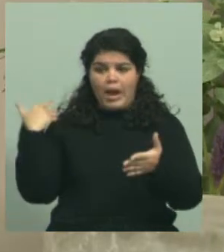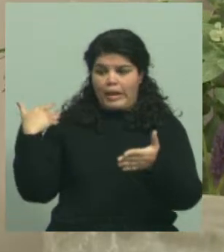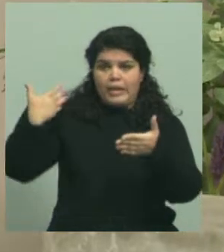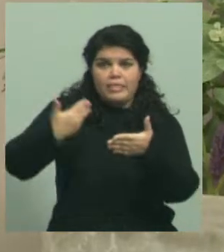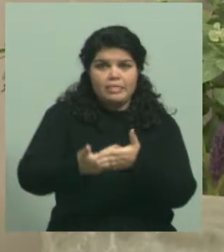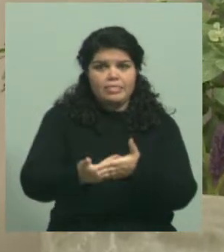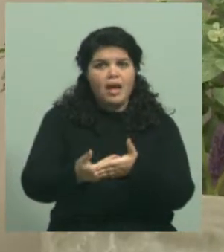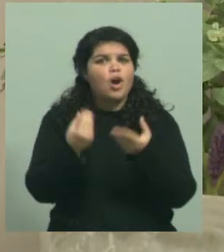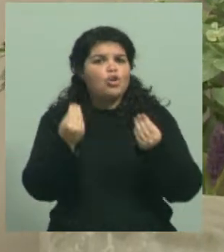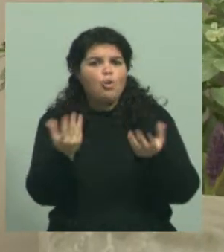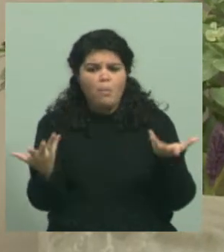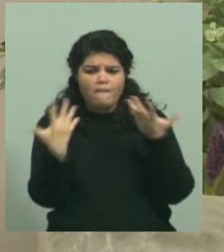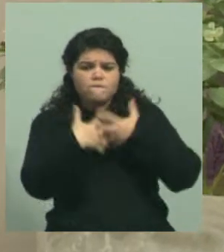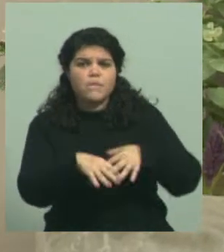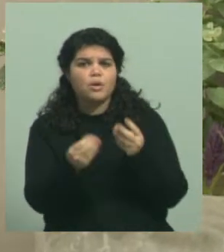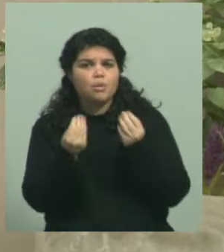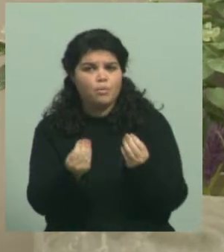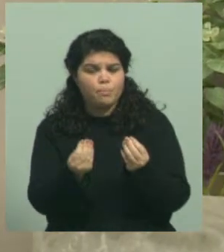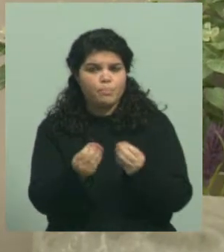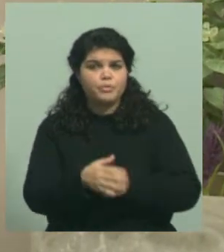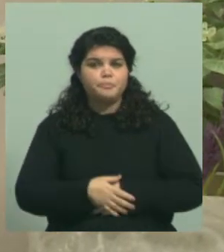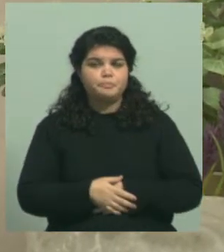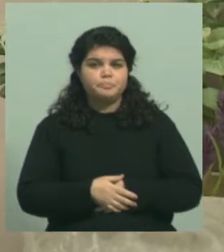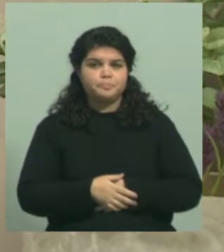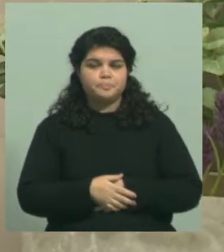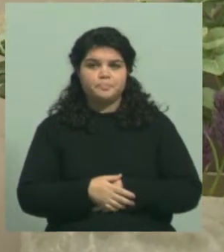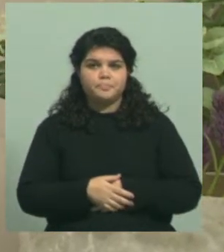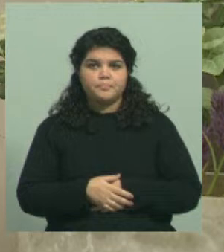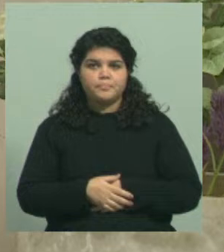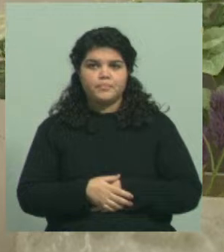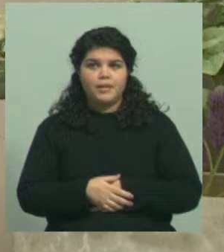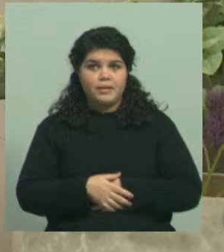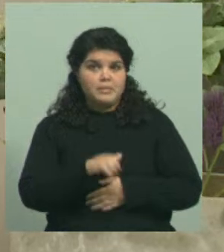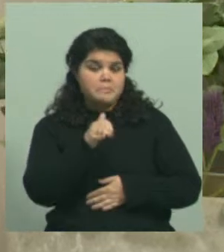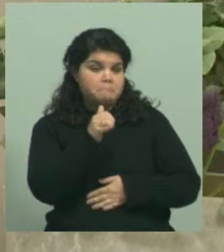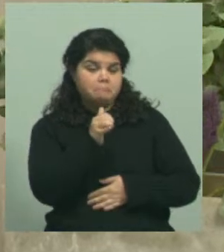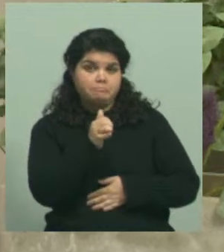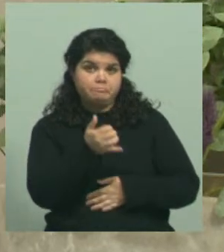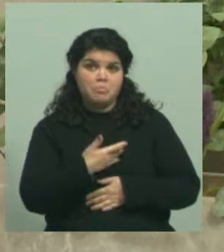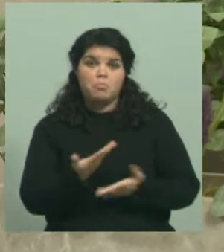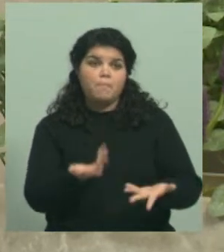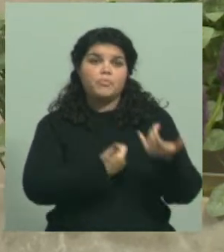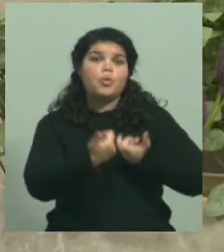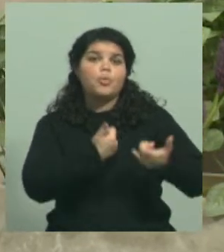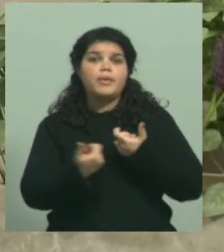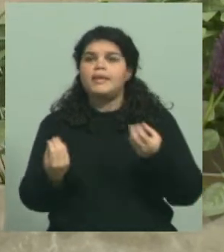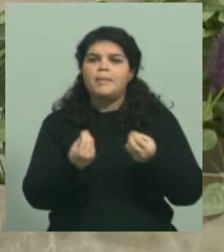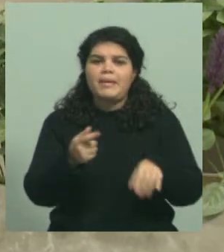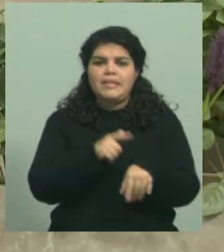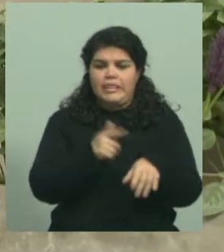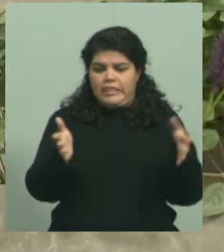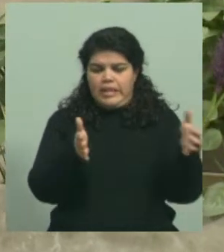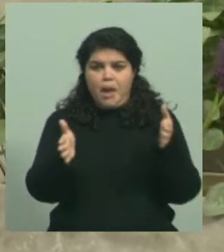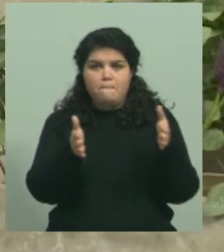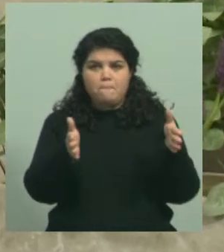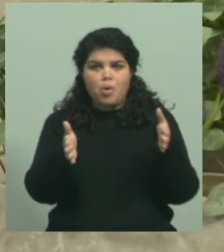Así es, sí. Bueno, cuéntenos sí. un poco usted qué pretende el ciclo, ¿no?